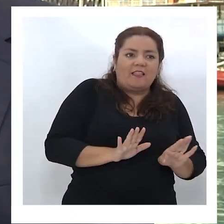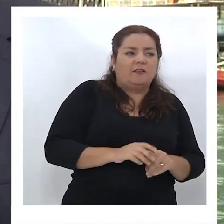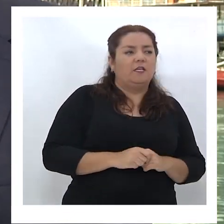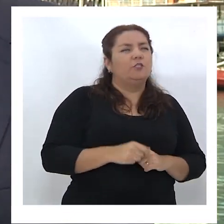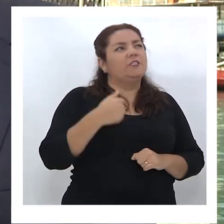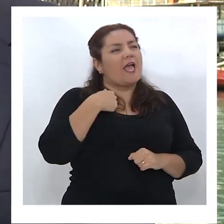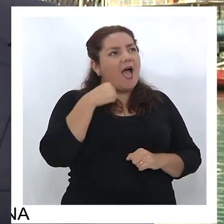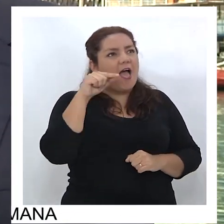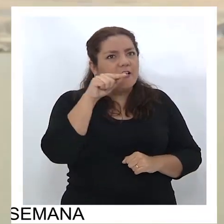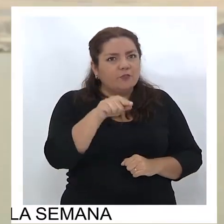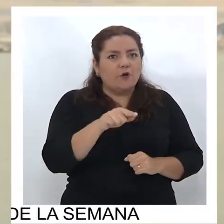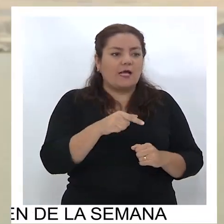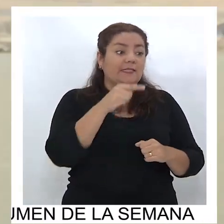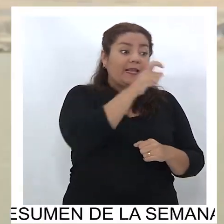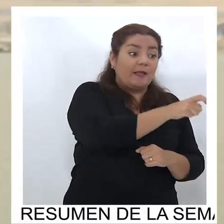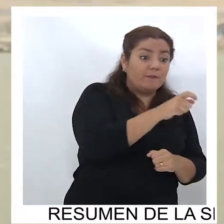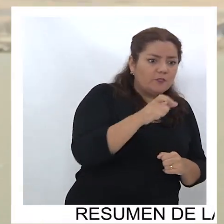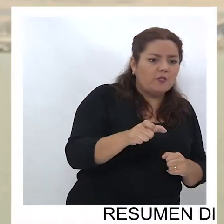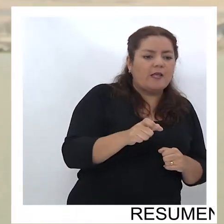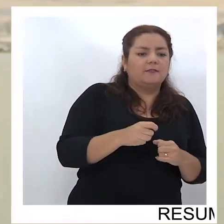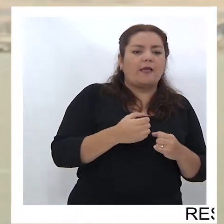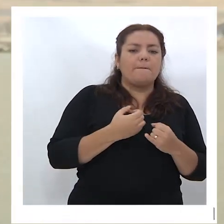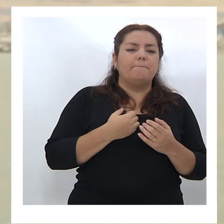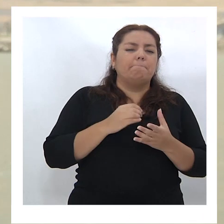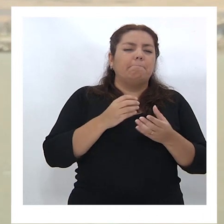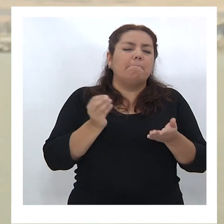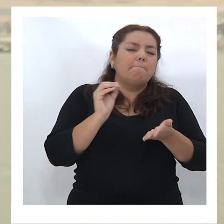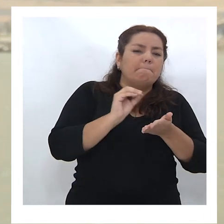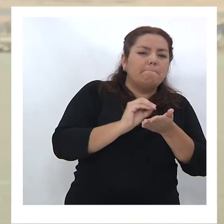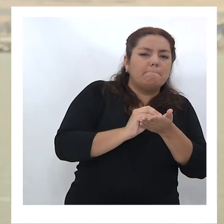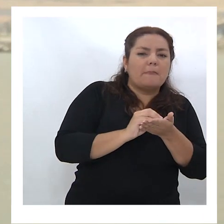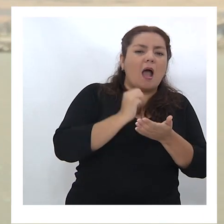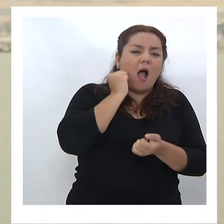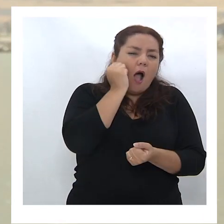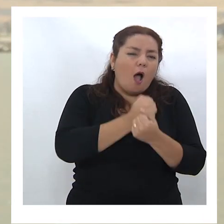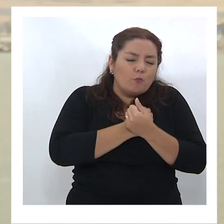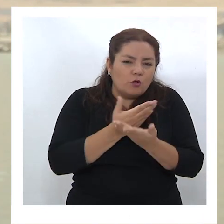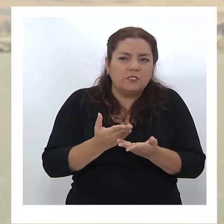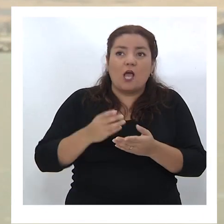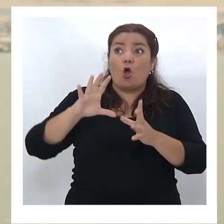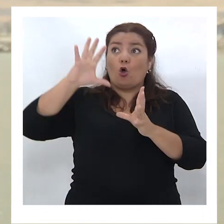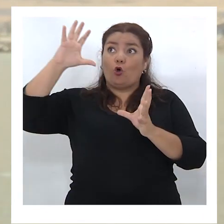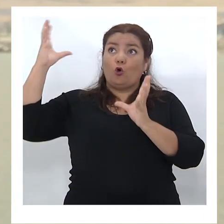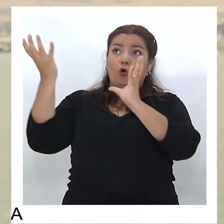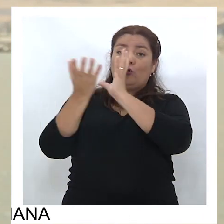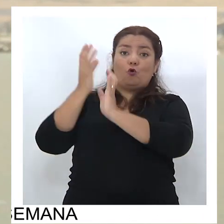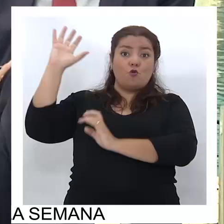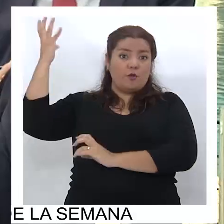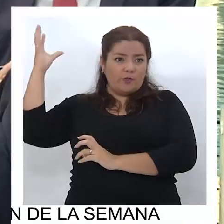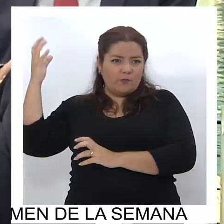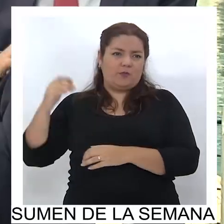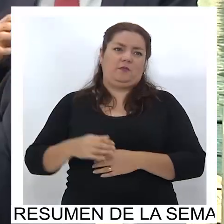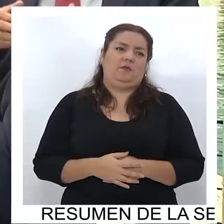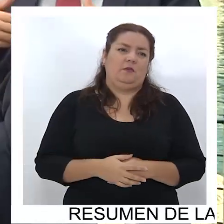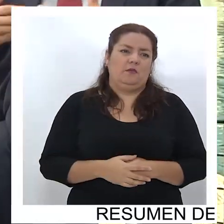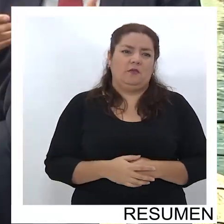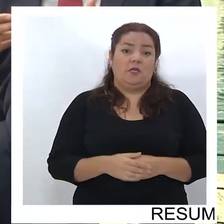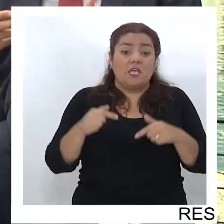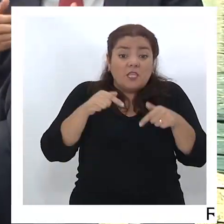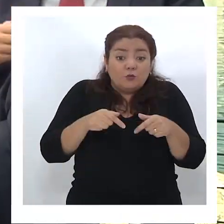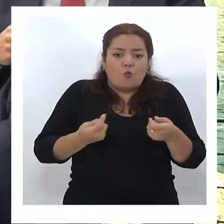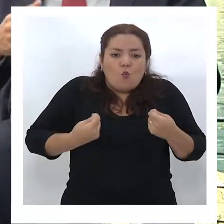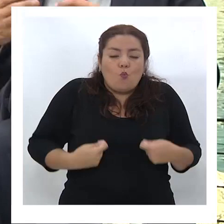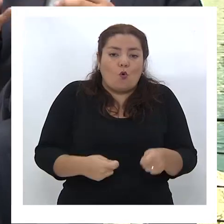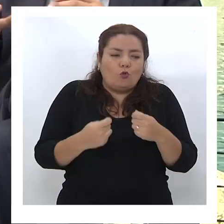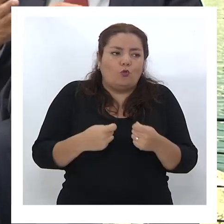medio ambiente. Y eso ha obligado, yendo a tu pregunta anterior, Reinaldo, ha obligado a las empresas, por ejemplo, a tener gerencias de sustentabilidad. Sí, claro. Y eso es un